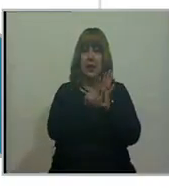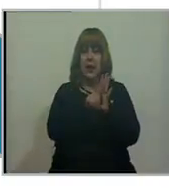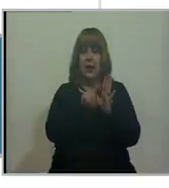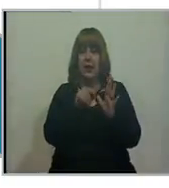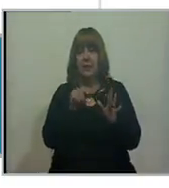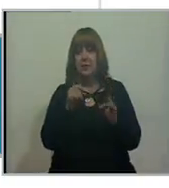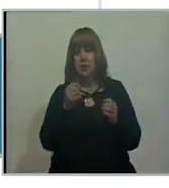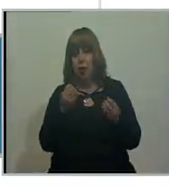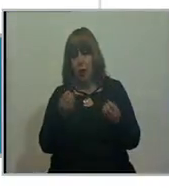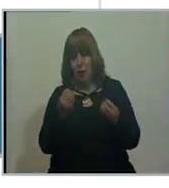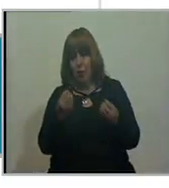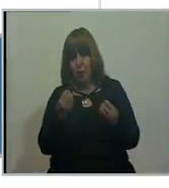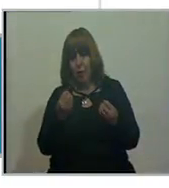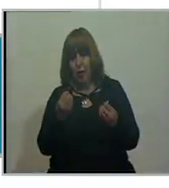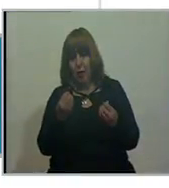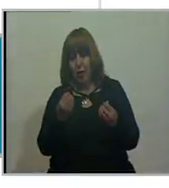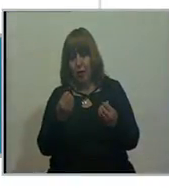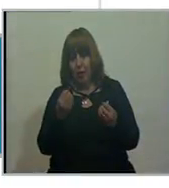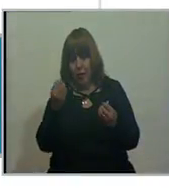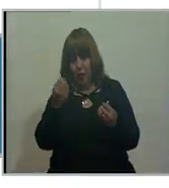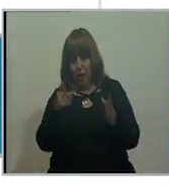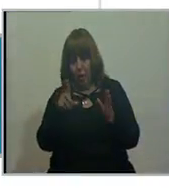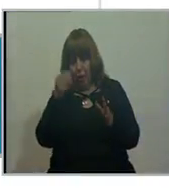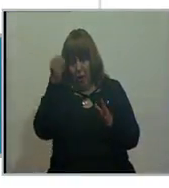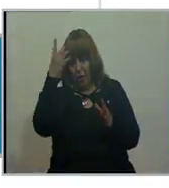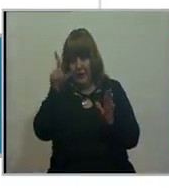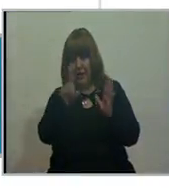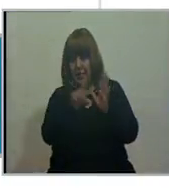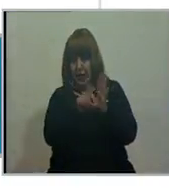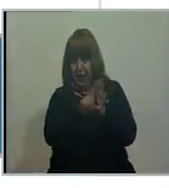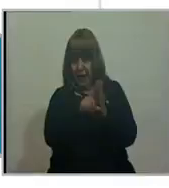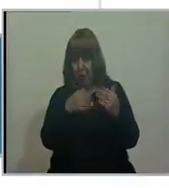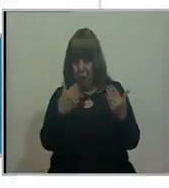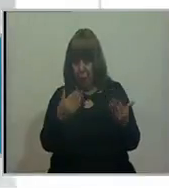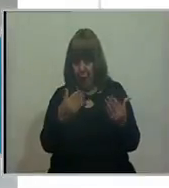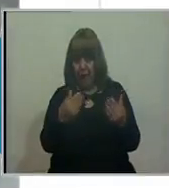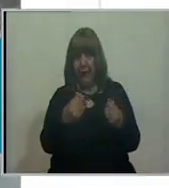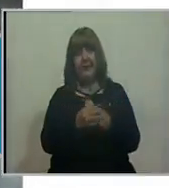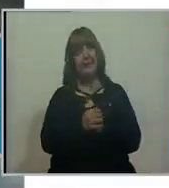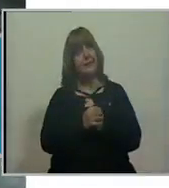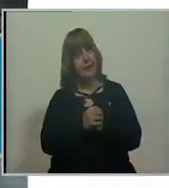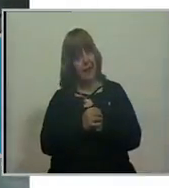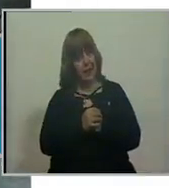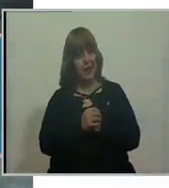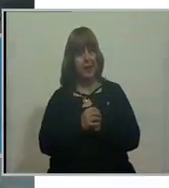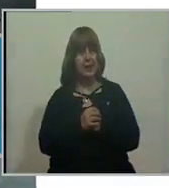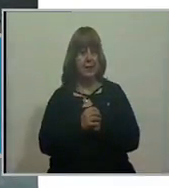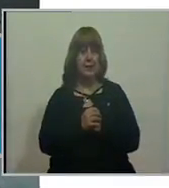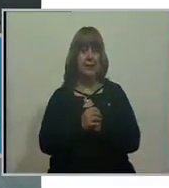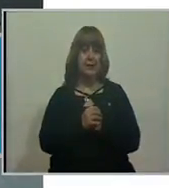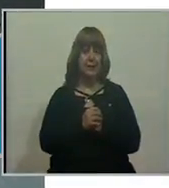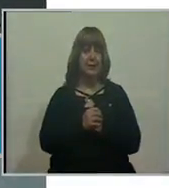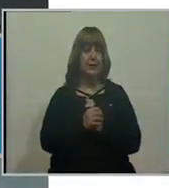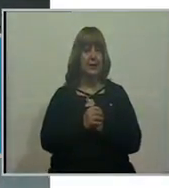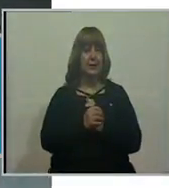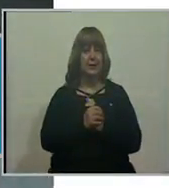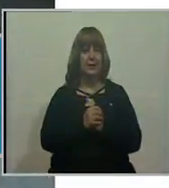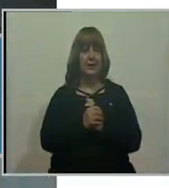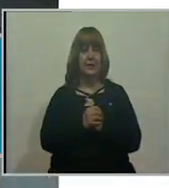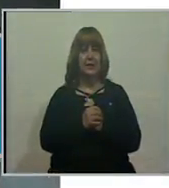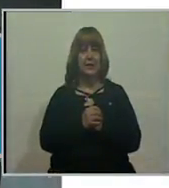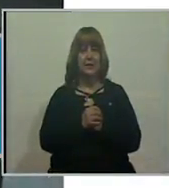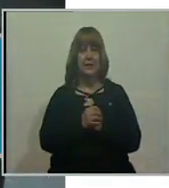Pregunta irónica. Se pregunta para la respuesta a alguien que le escribió. La famosa Ola